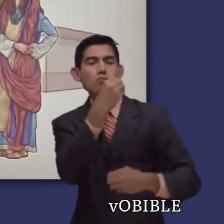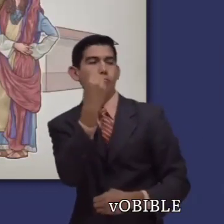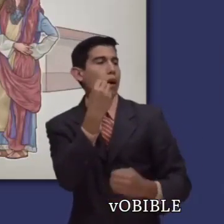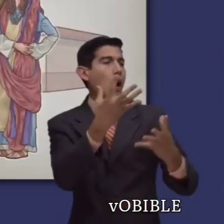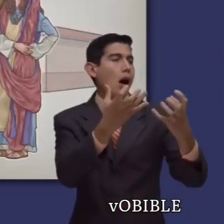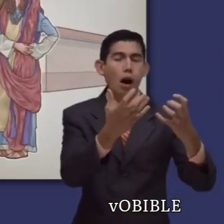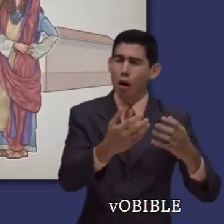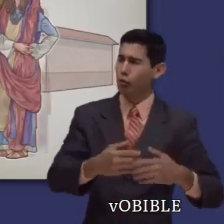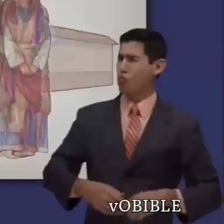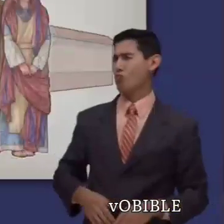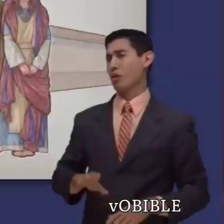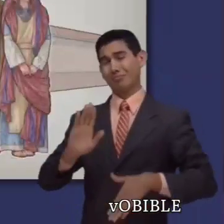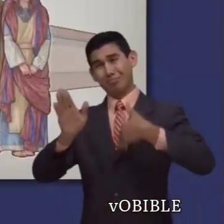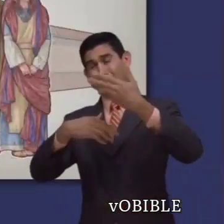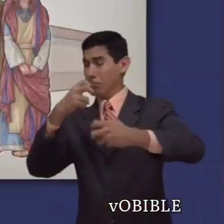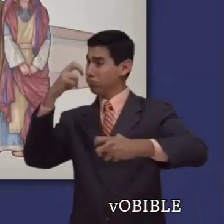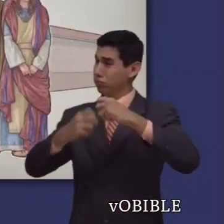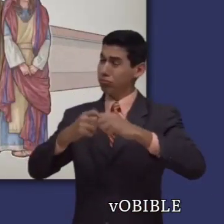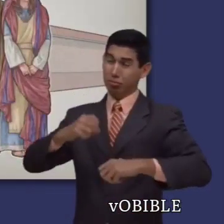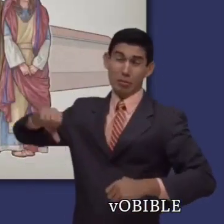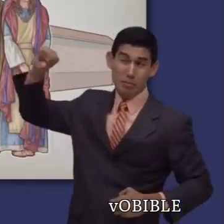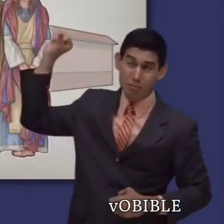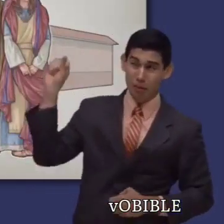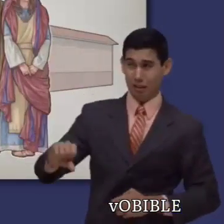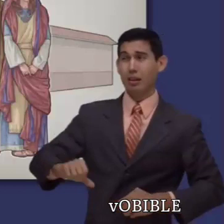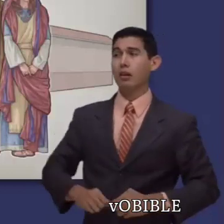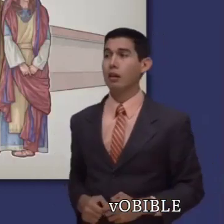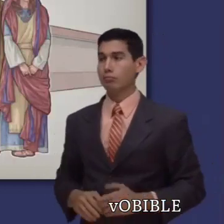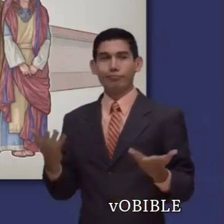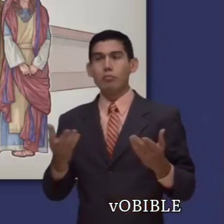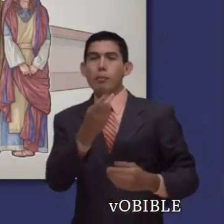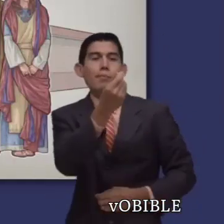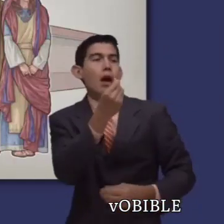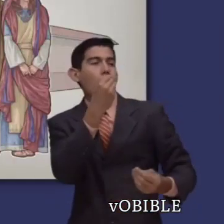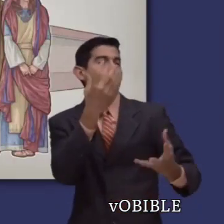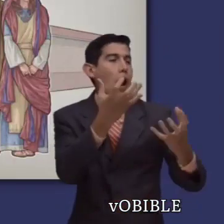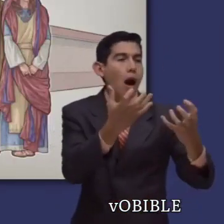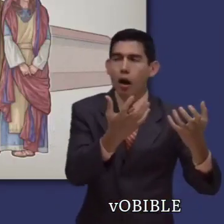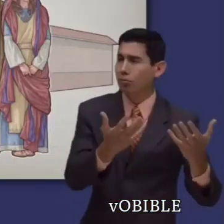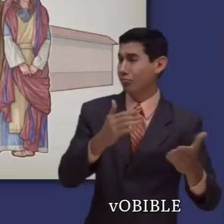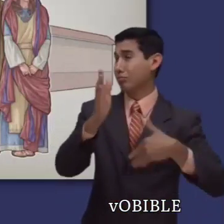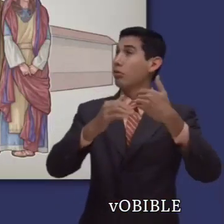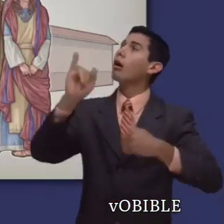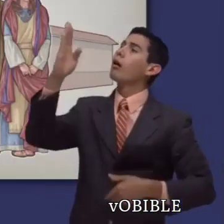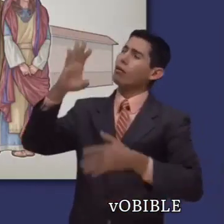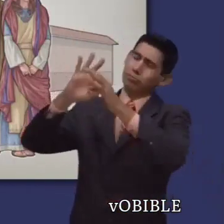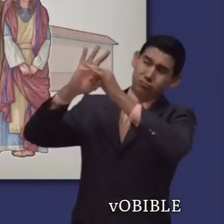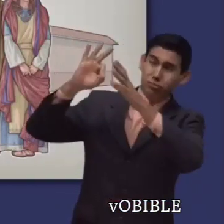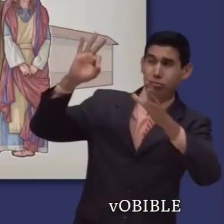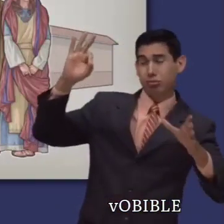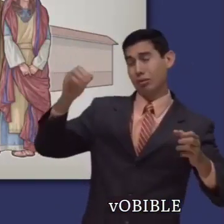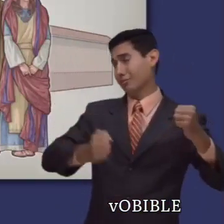en tentaciones y trampas y tienen muchos deseos dañinos. Su amor por el dinero los conducirá a la ruina en